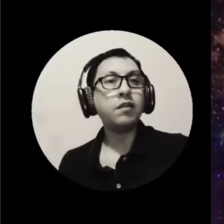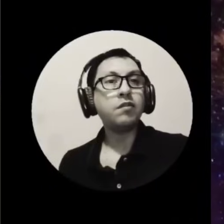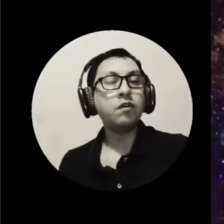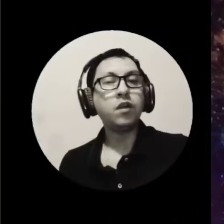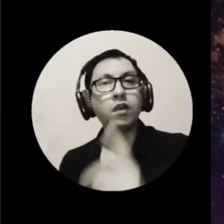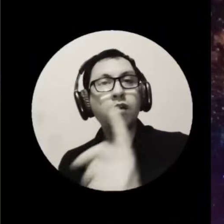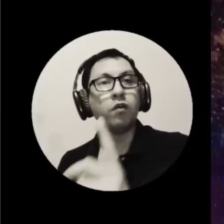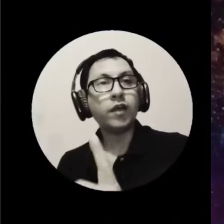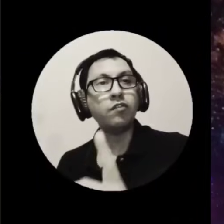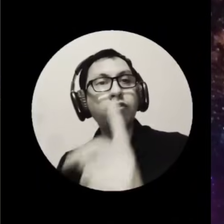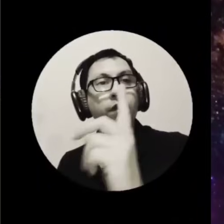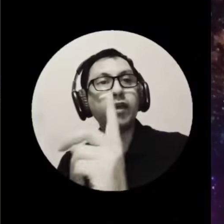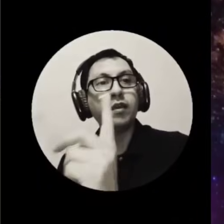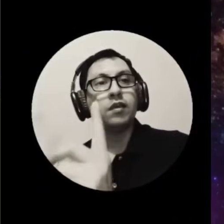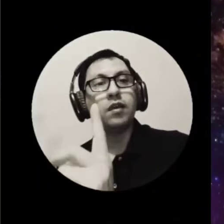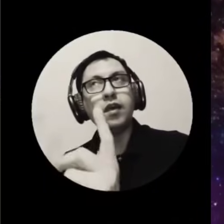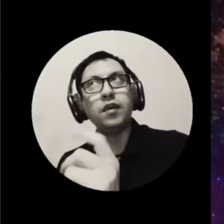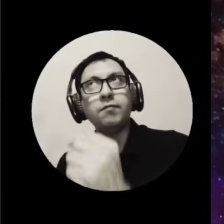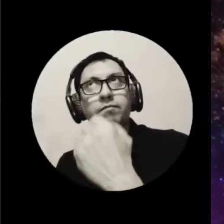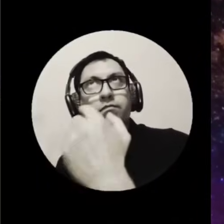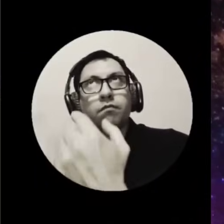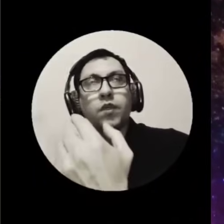quedó la intención. Lo que hizo fue